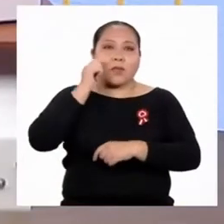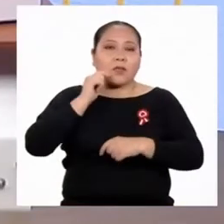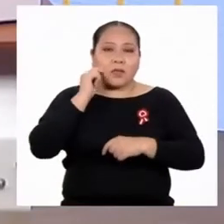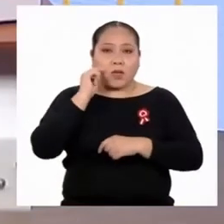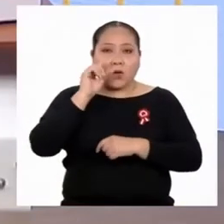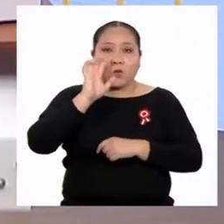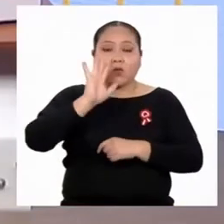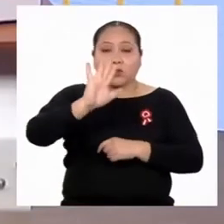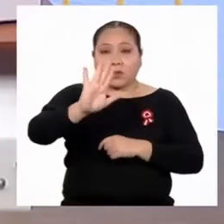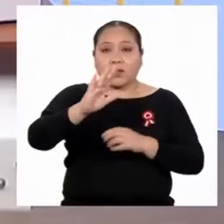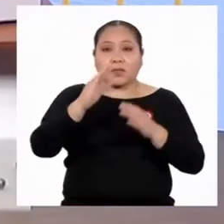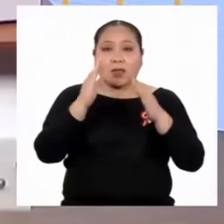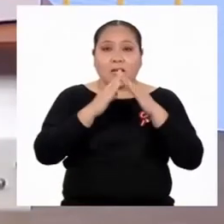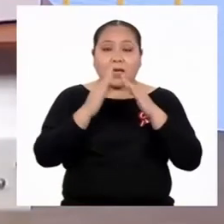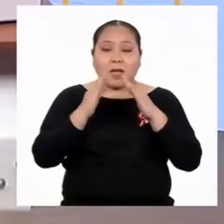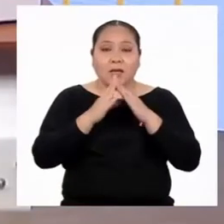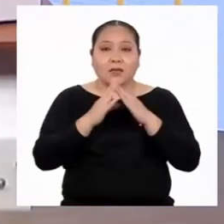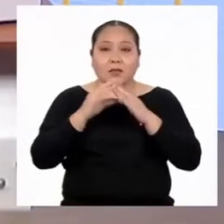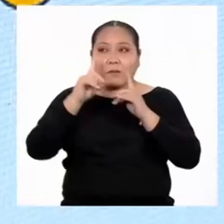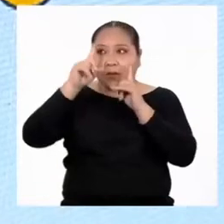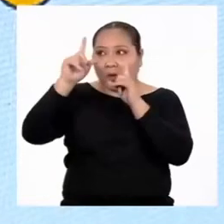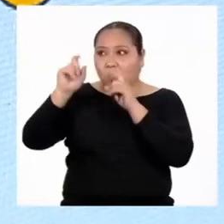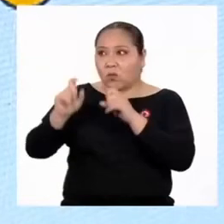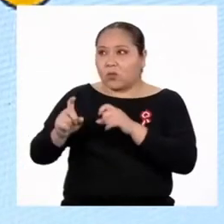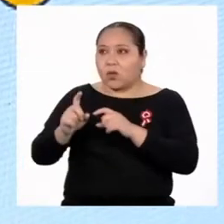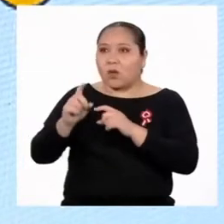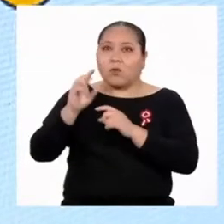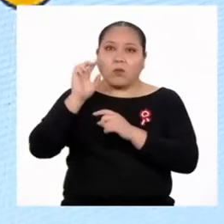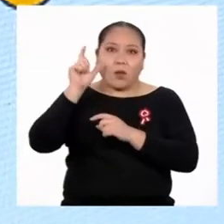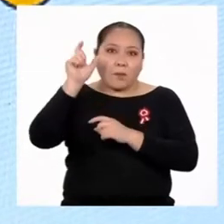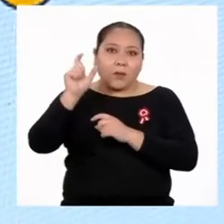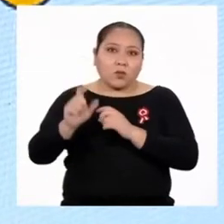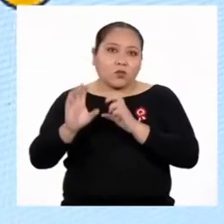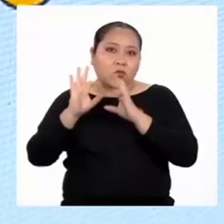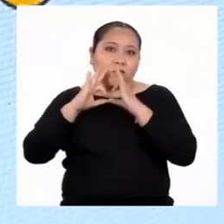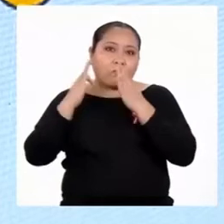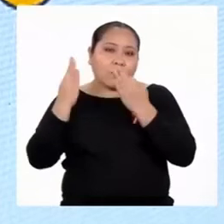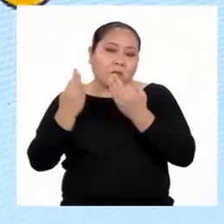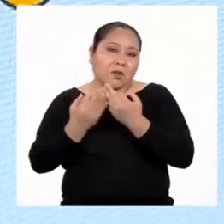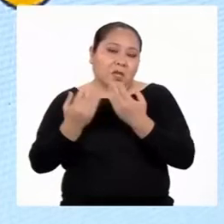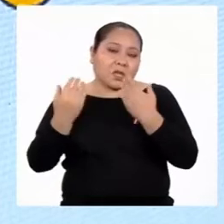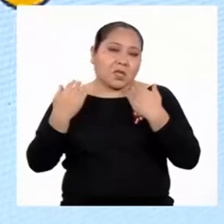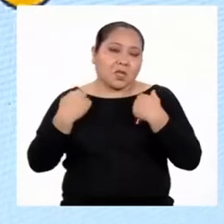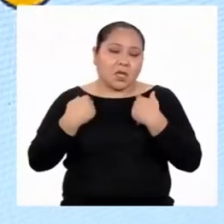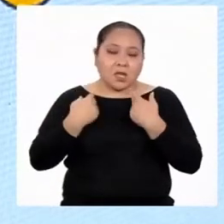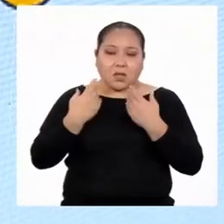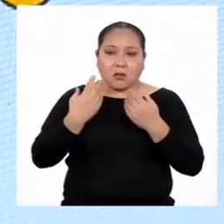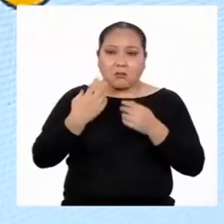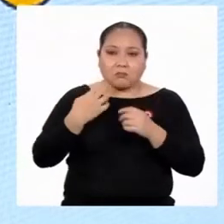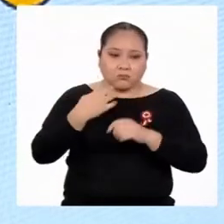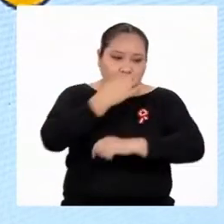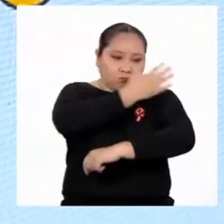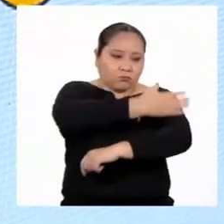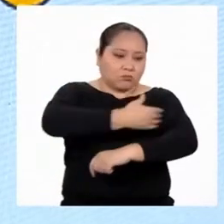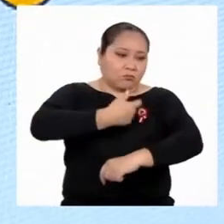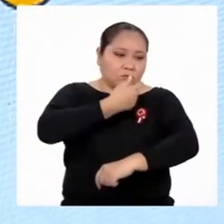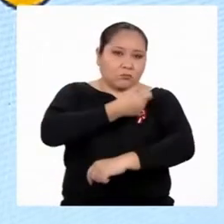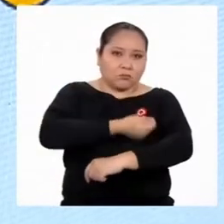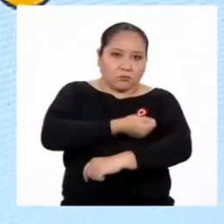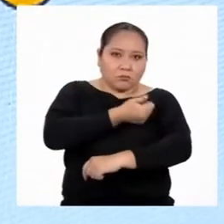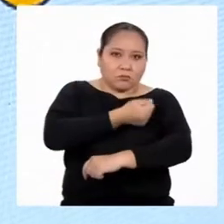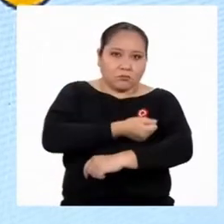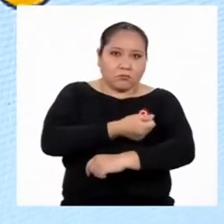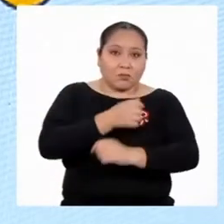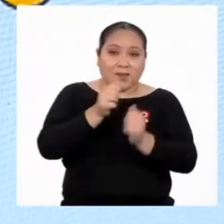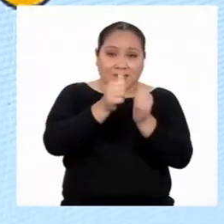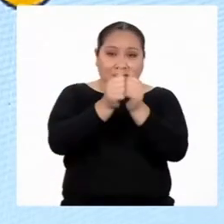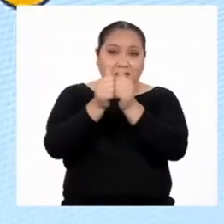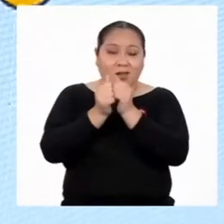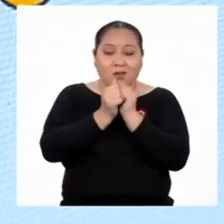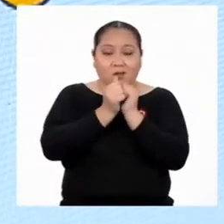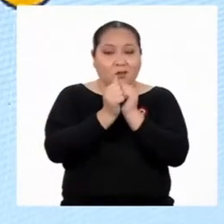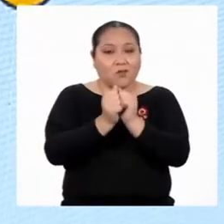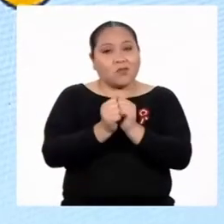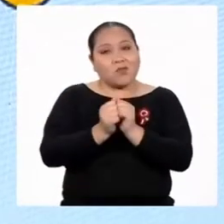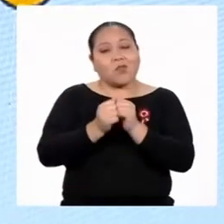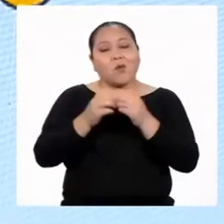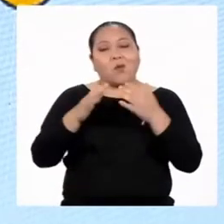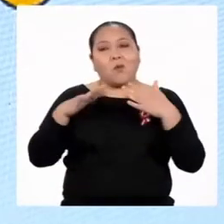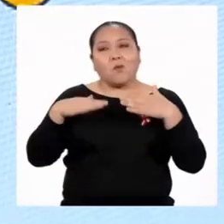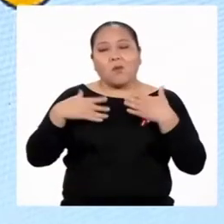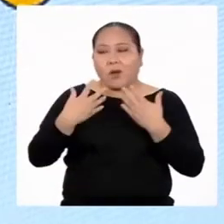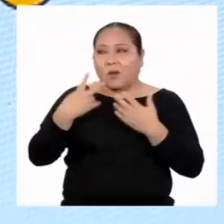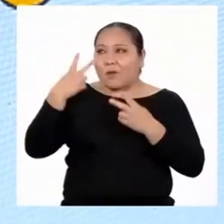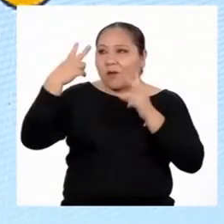Ustedes en casa pregunten si algún miembro de su familia tiene el dato de alguna medición que se haya hecho, para que juntos podamos medir